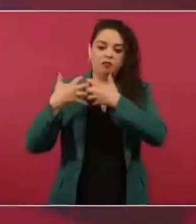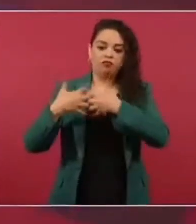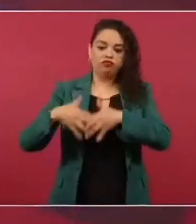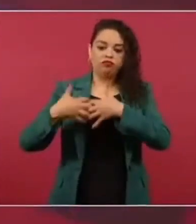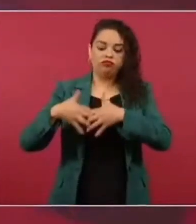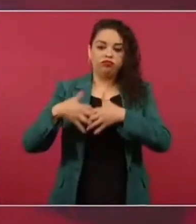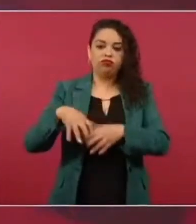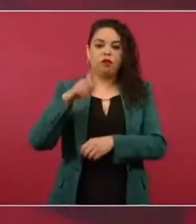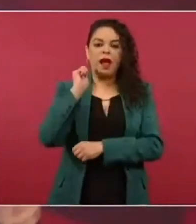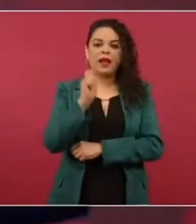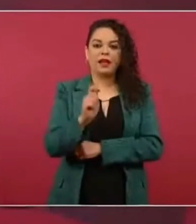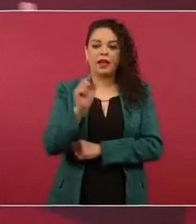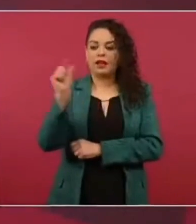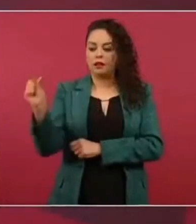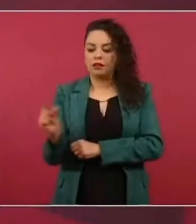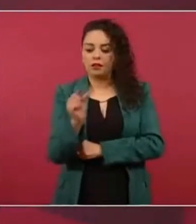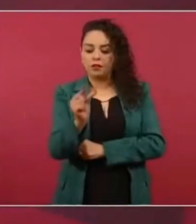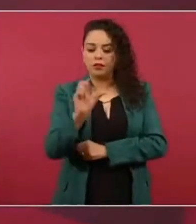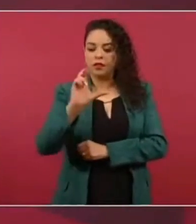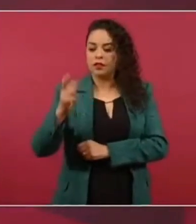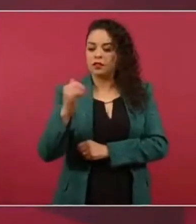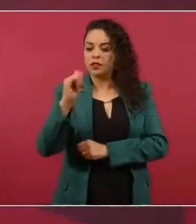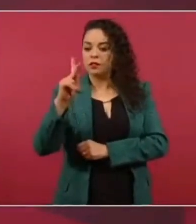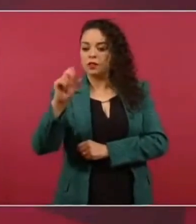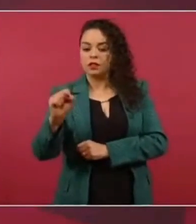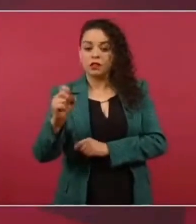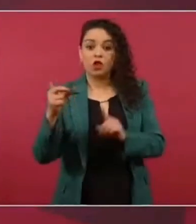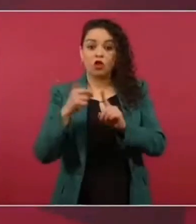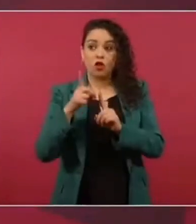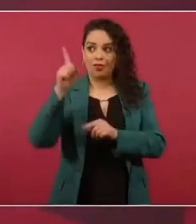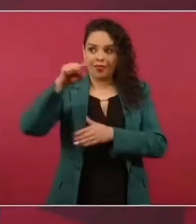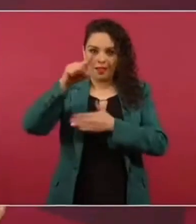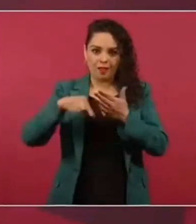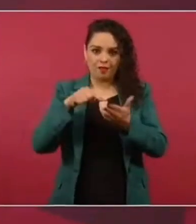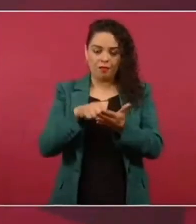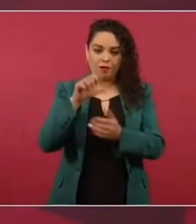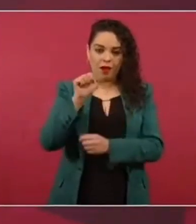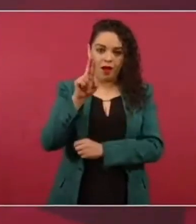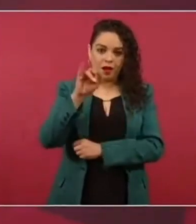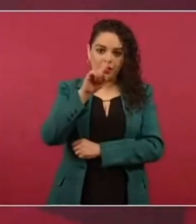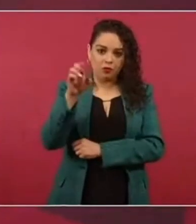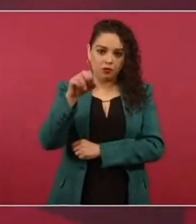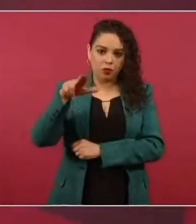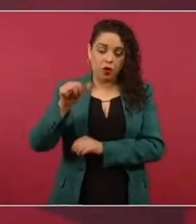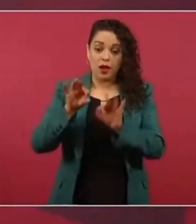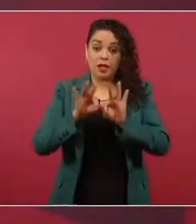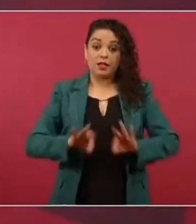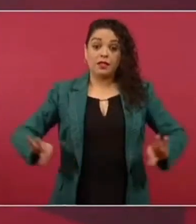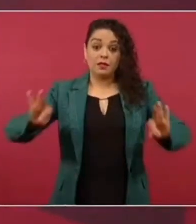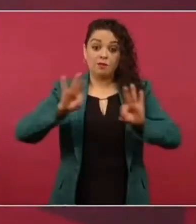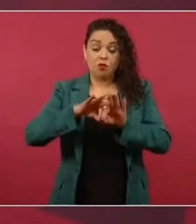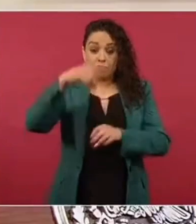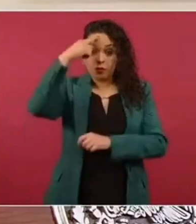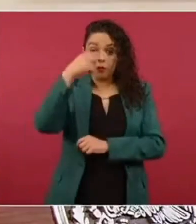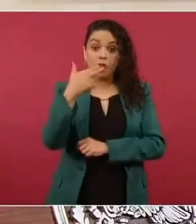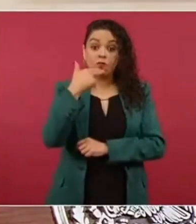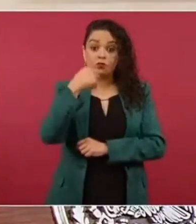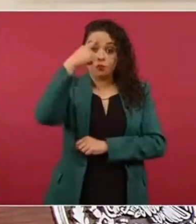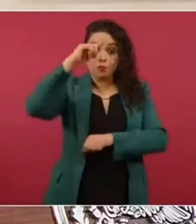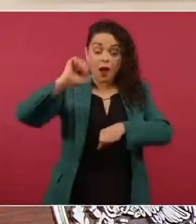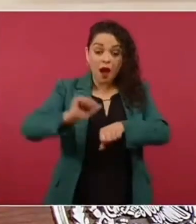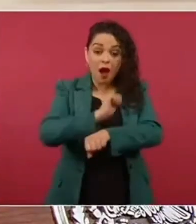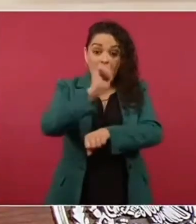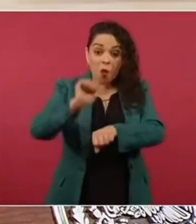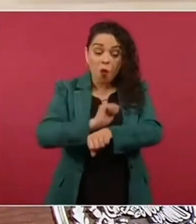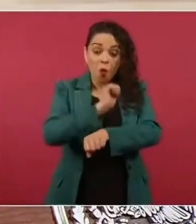chips en Arizona, que son muy importantes para la industria automotriz, que